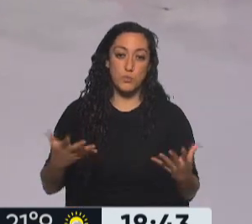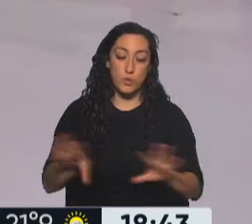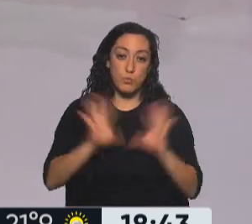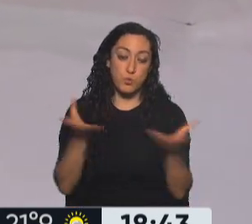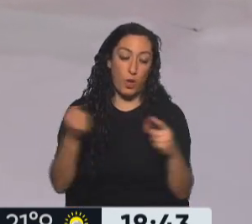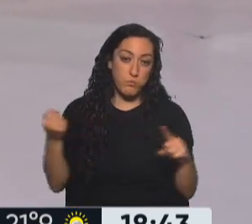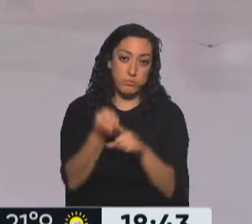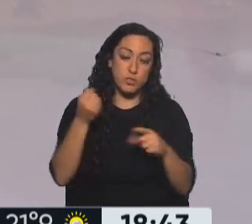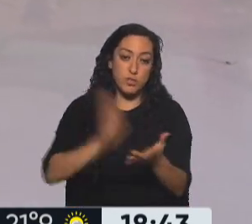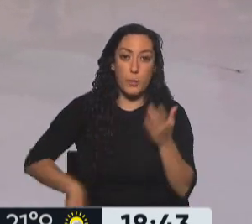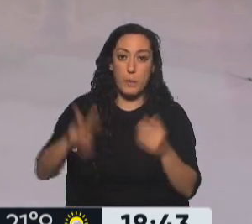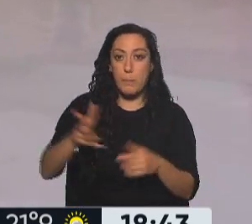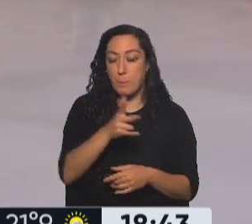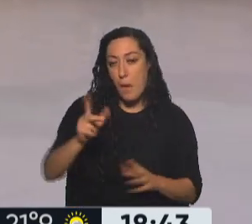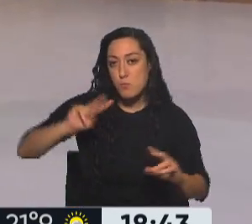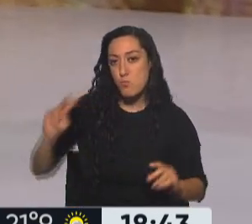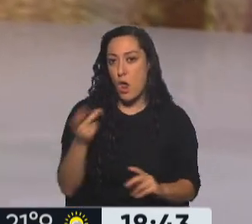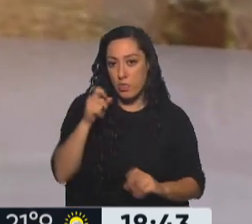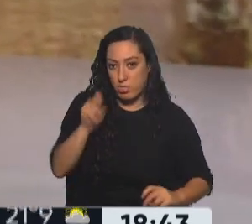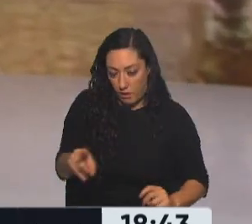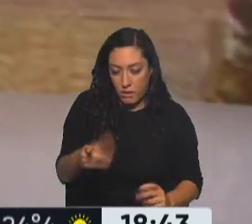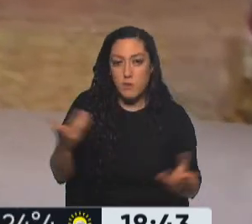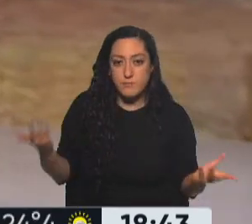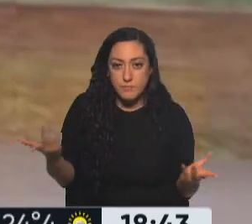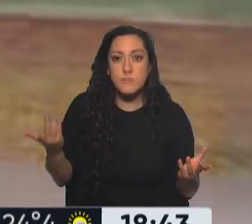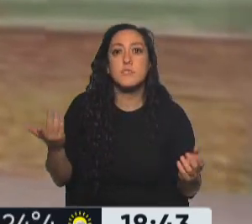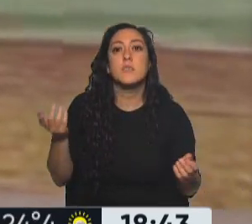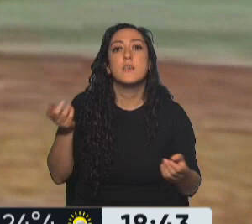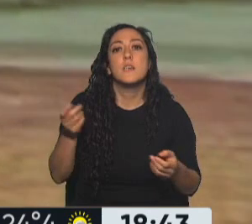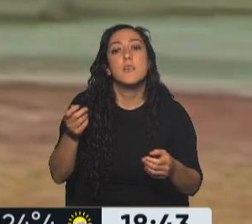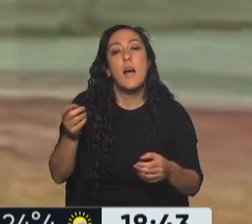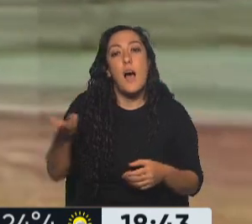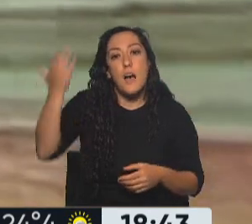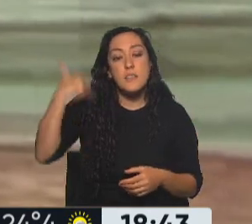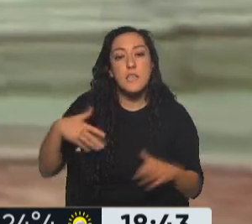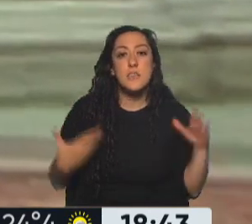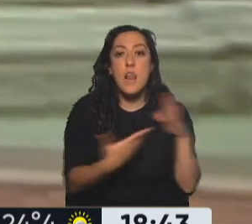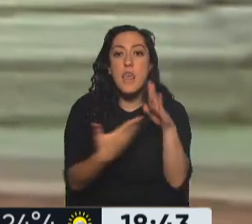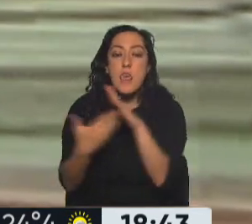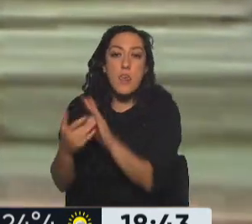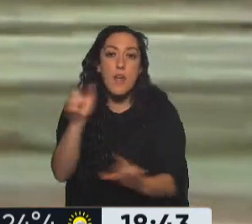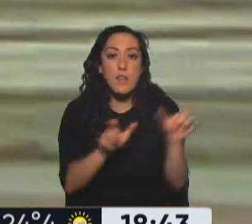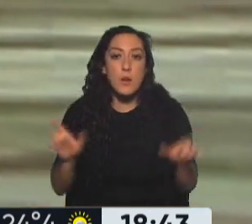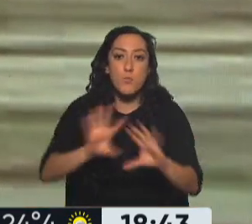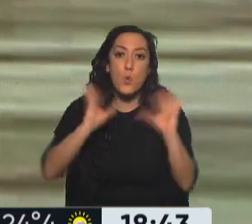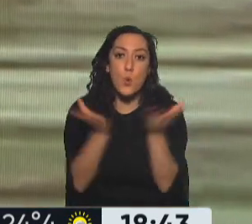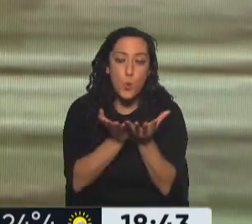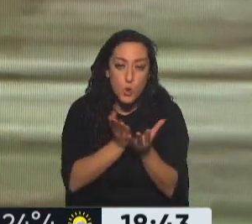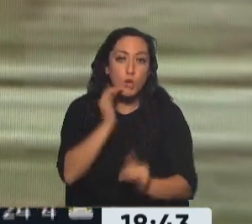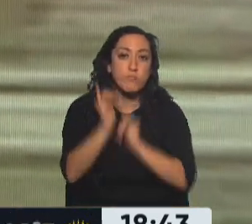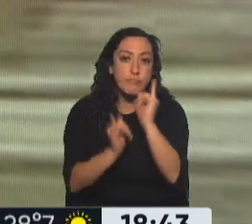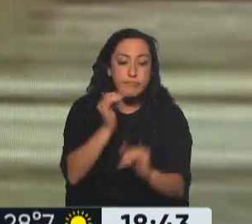mundial por la muerte del Papa Francisco. Ni bien comenzamos esta edición, escuchábamos a diferentes líderes mundiales. Y ahora, ¿qué dicen